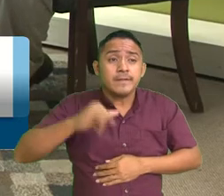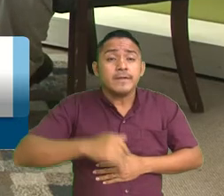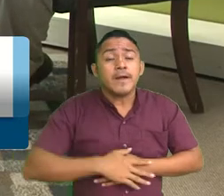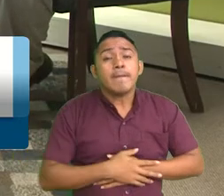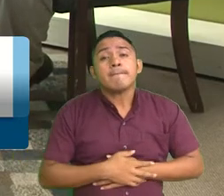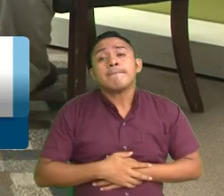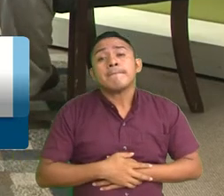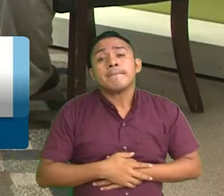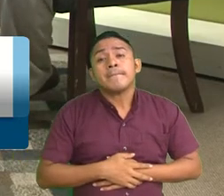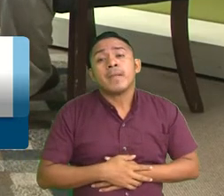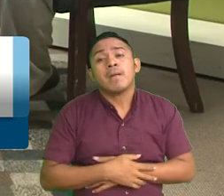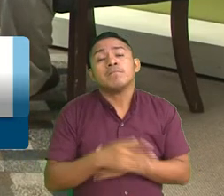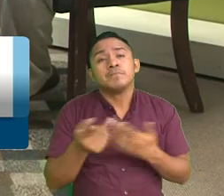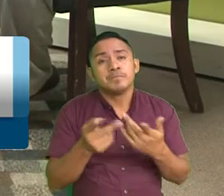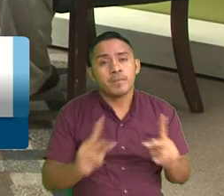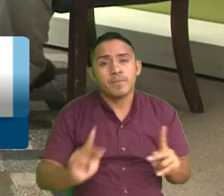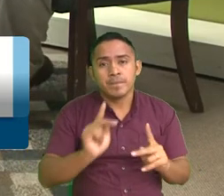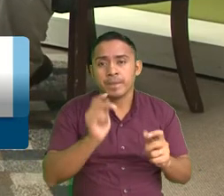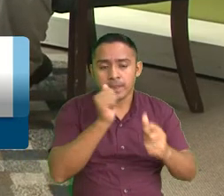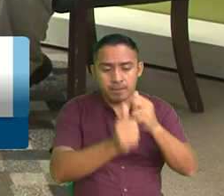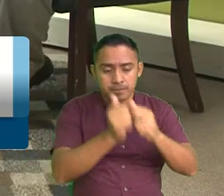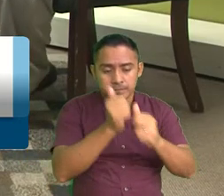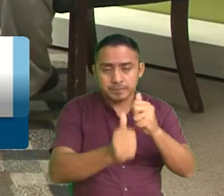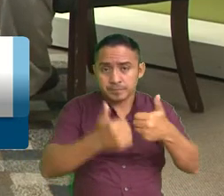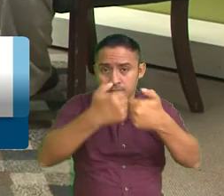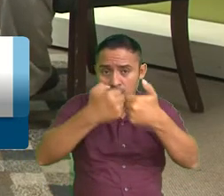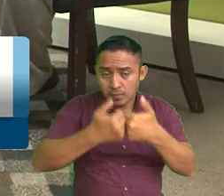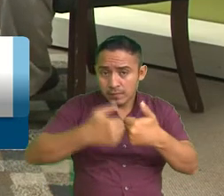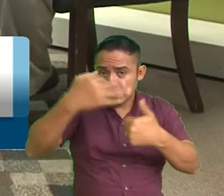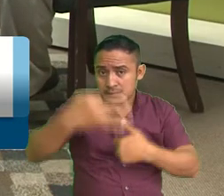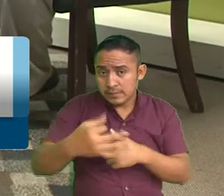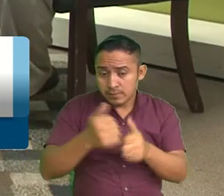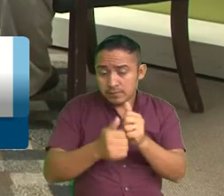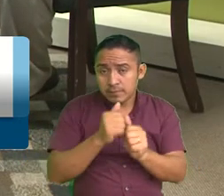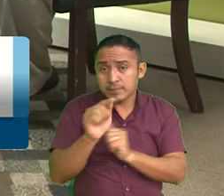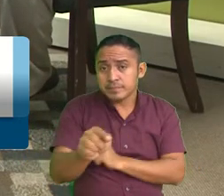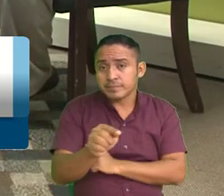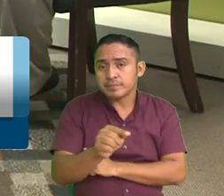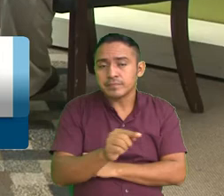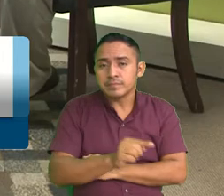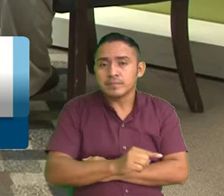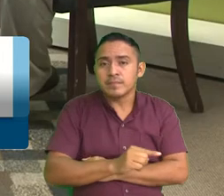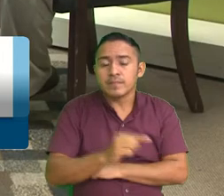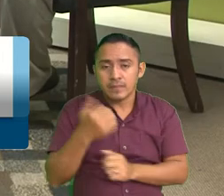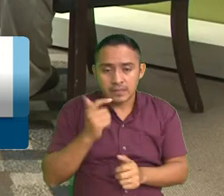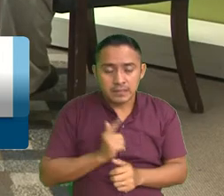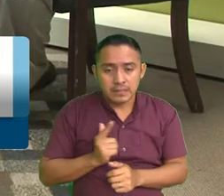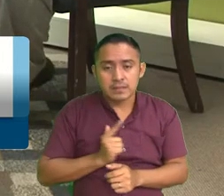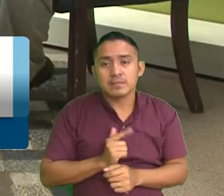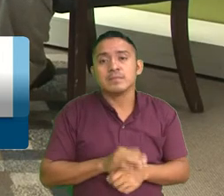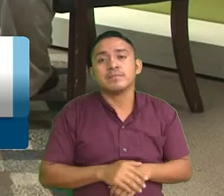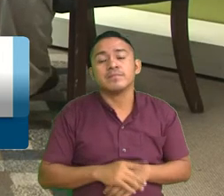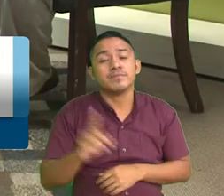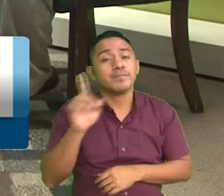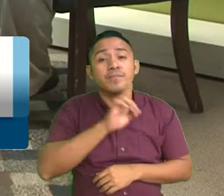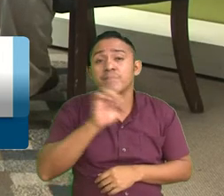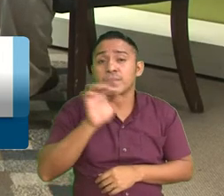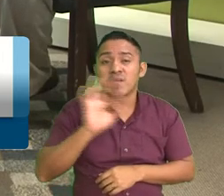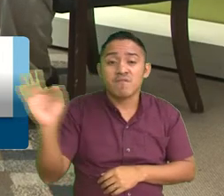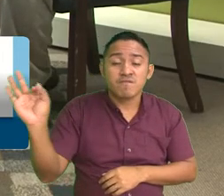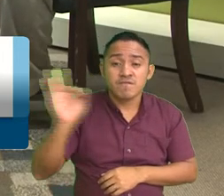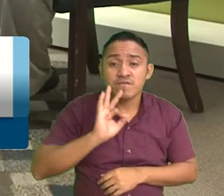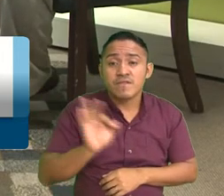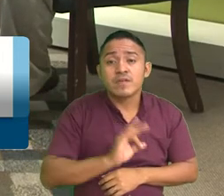Pero no es el problema del noviazgo en sí la situación que lleva al insomnio. Es la actitud que